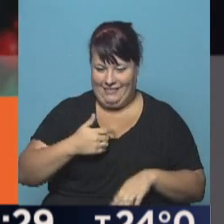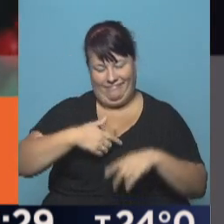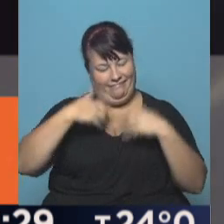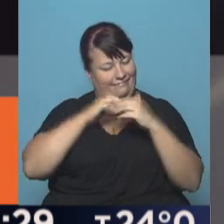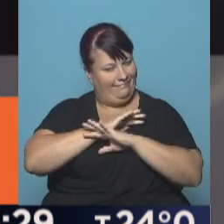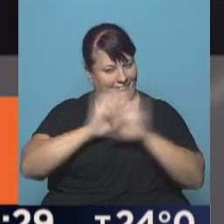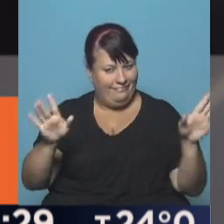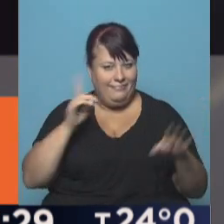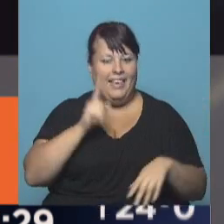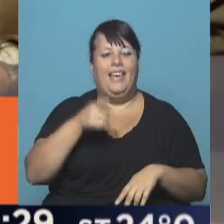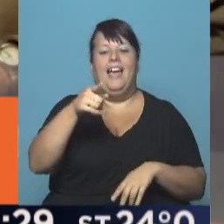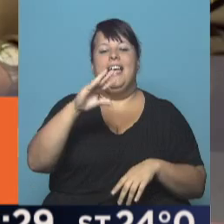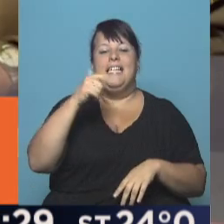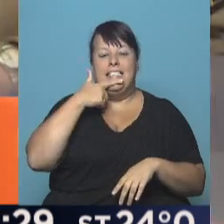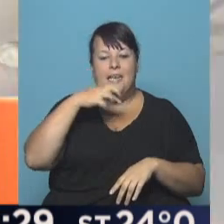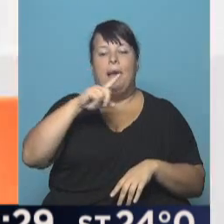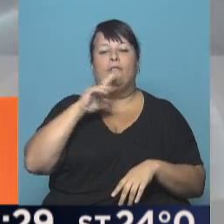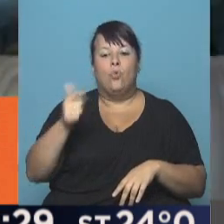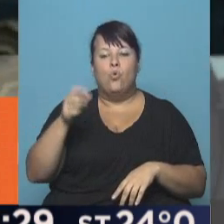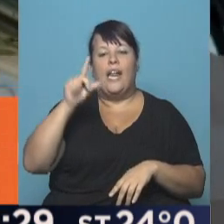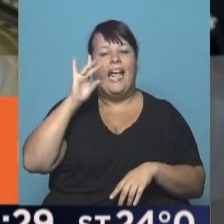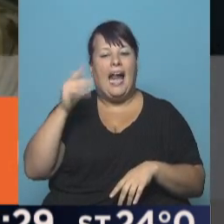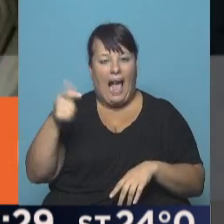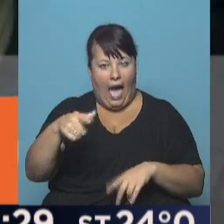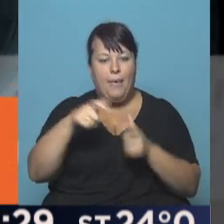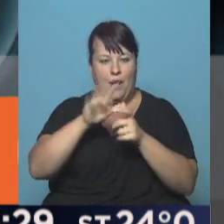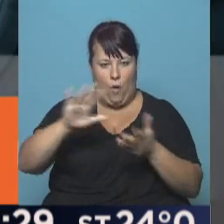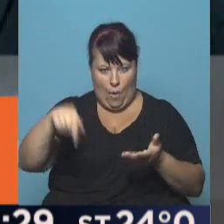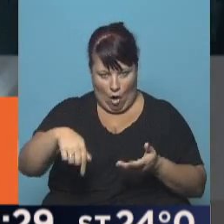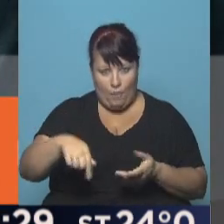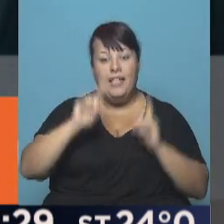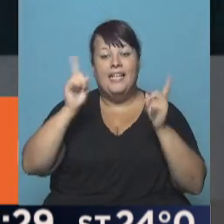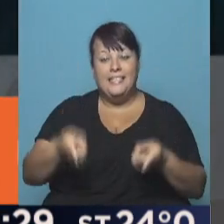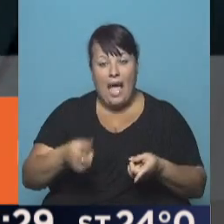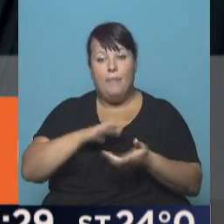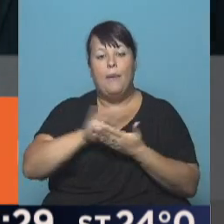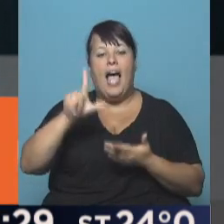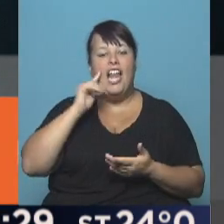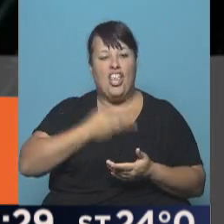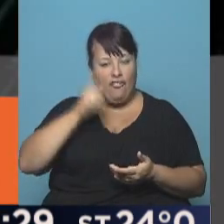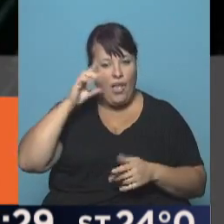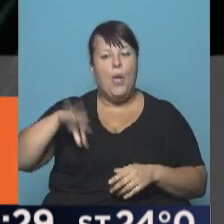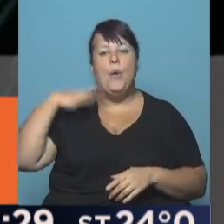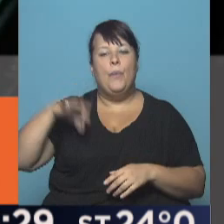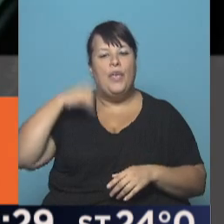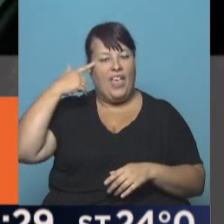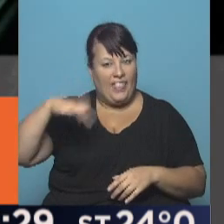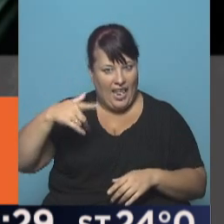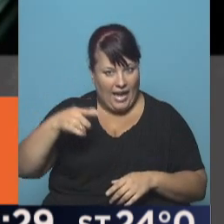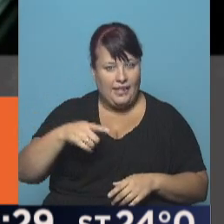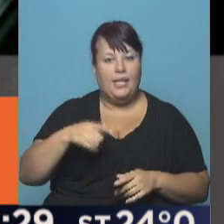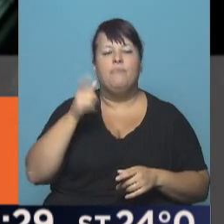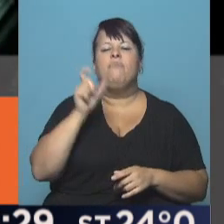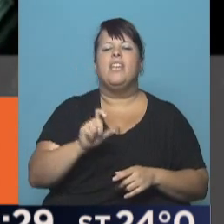los bordes. Chips, Patrulla Recargada es otra de las películas que llega hoy. También se estrena Life, Vida Inteligente, que